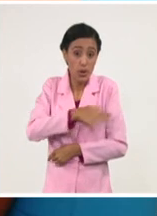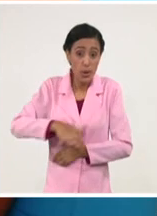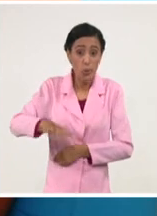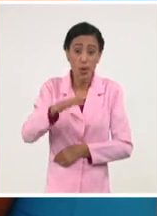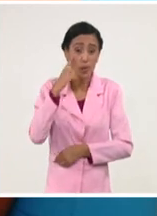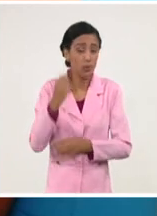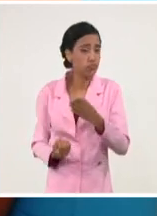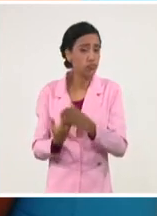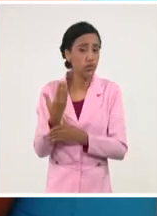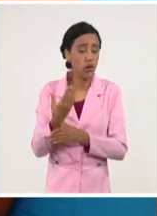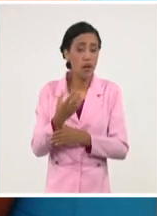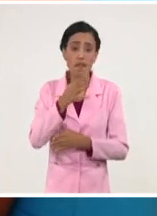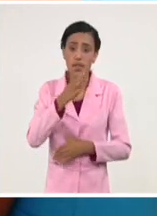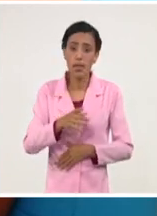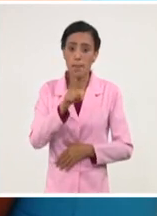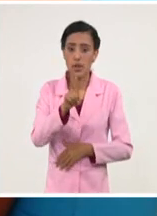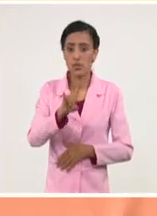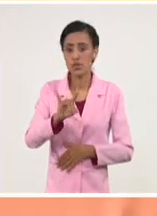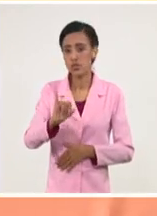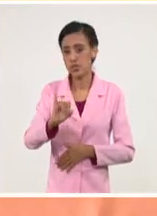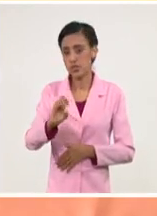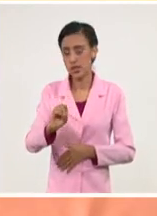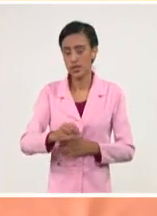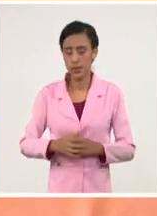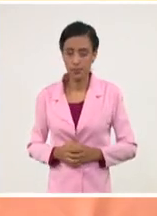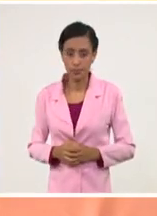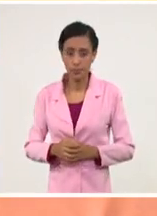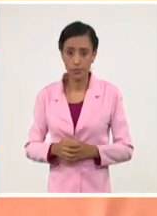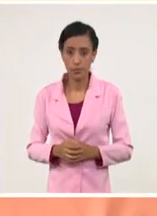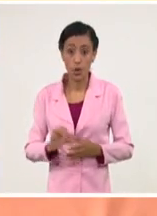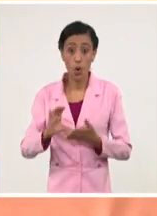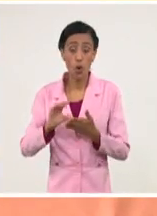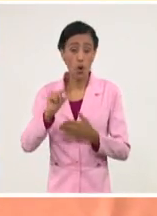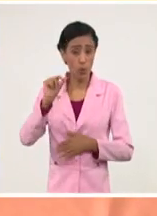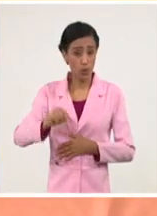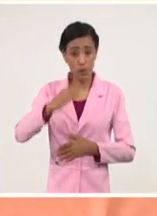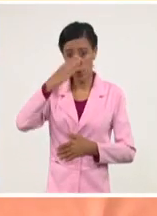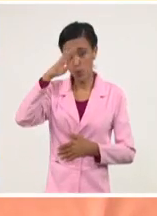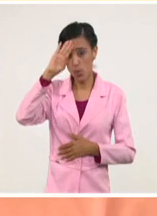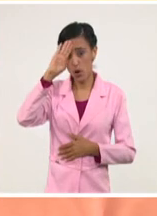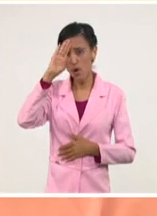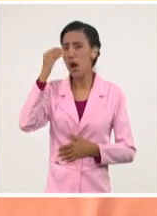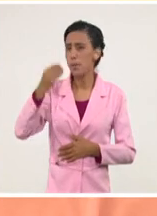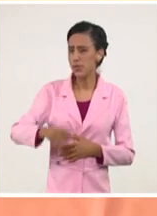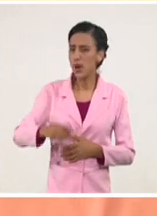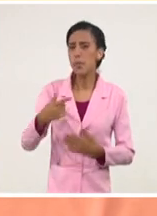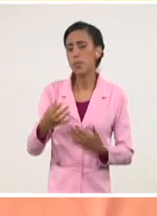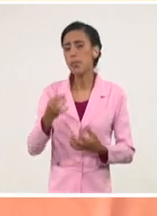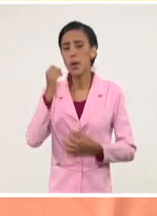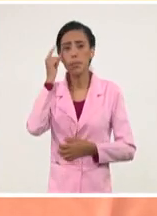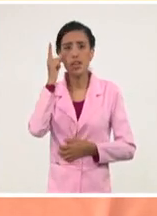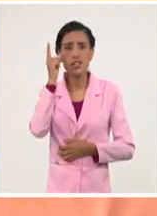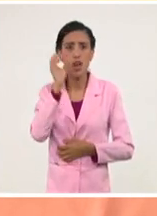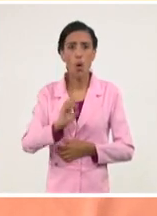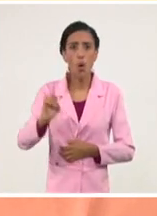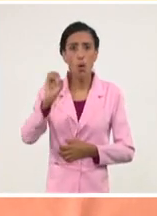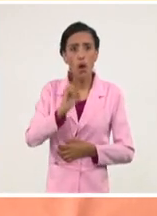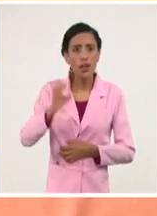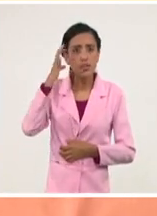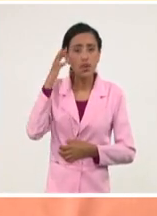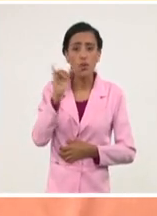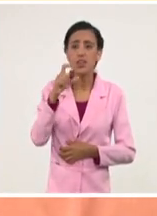Fidel en 1960. Los colaboradores cubanos que recibimos en Fuerte Tiuna aprovechamos ciertas experiencias de organizaciones como lo son los